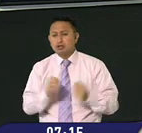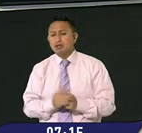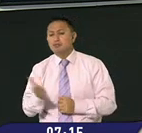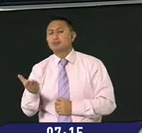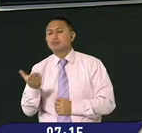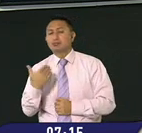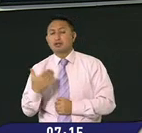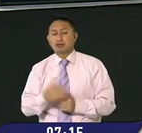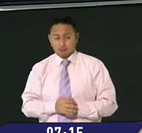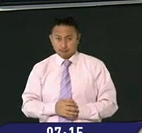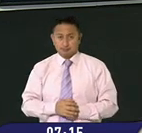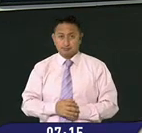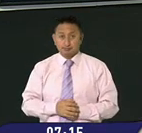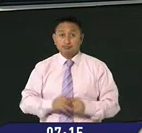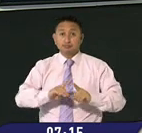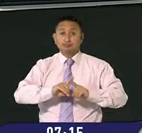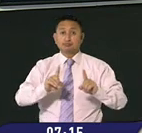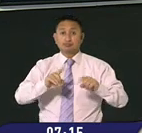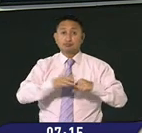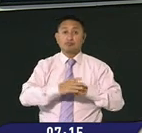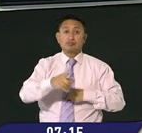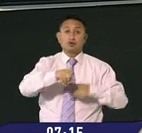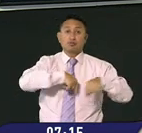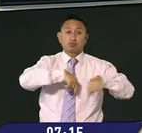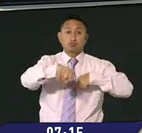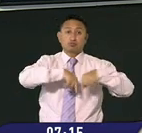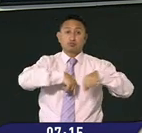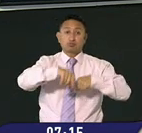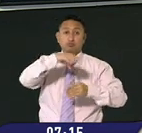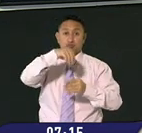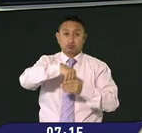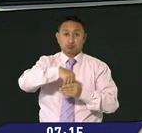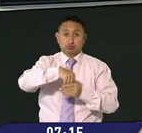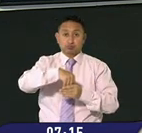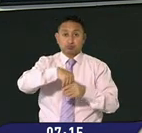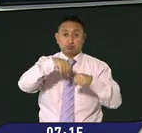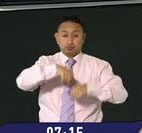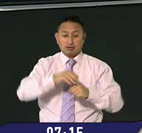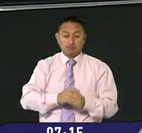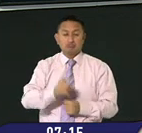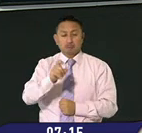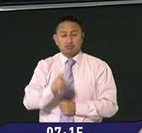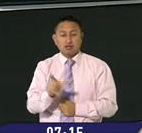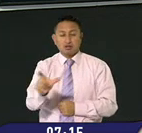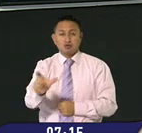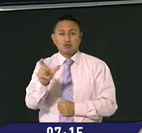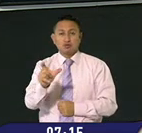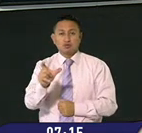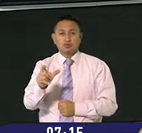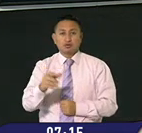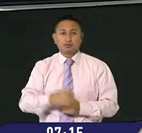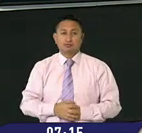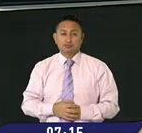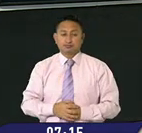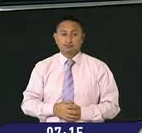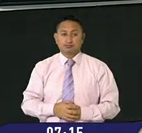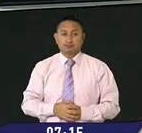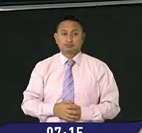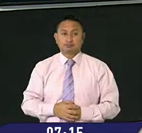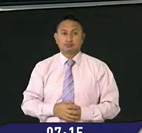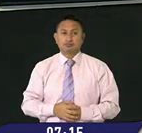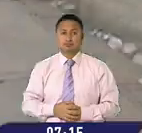la transportación intra e interprovincial deberá exigir el documento en las boleterías.